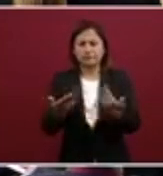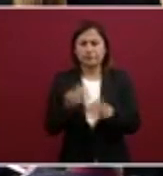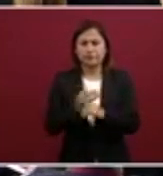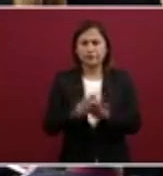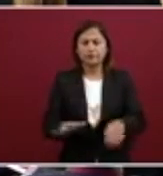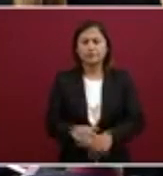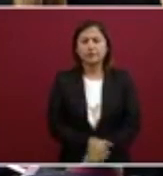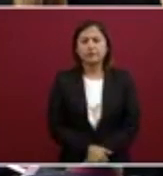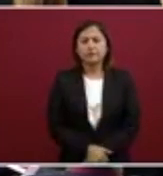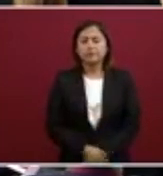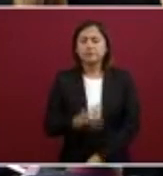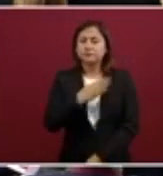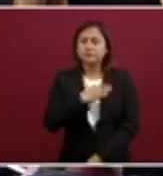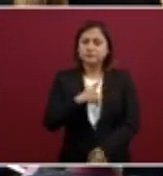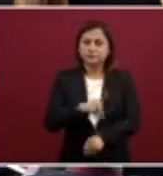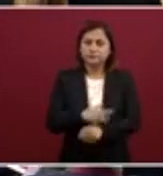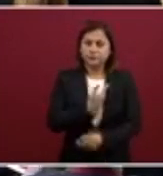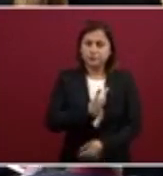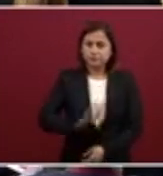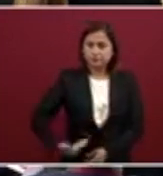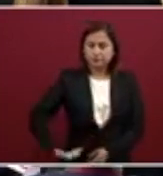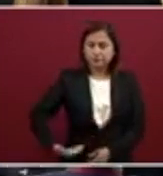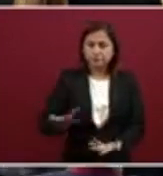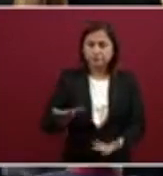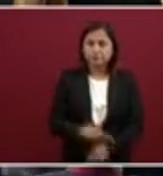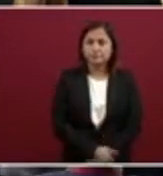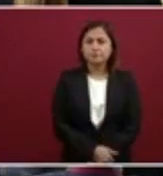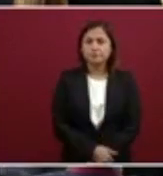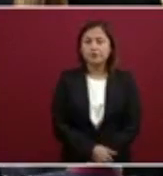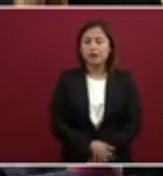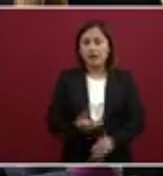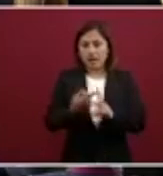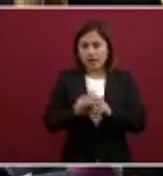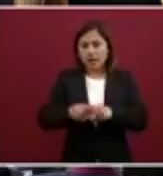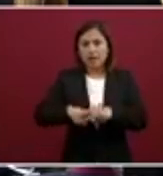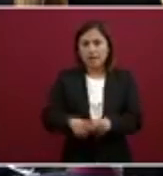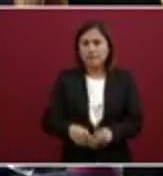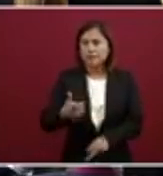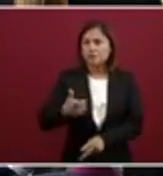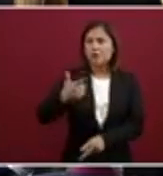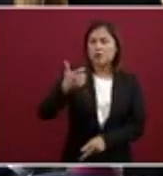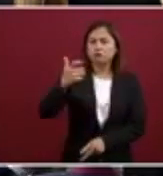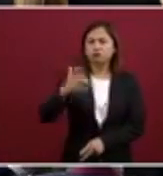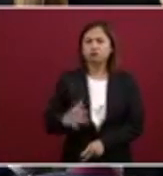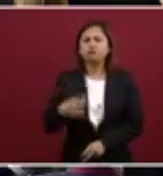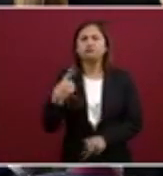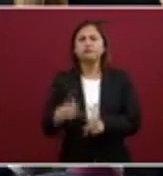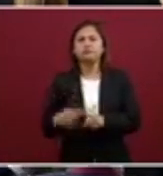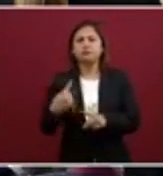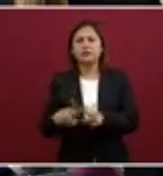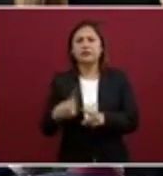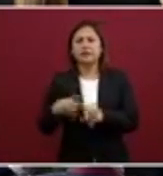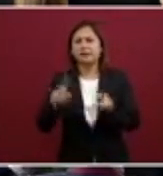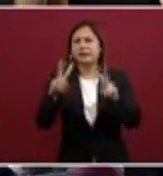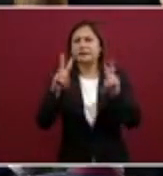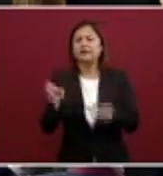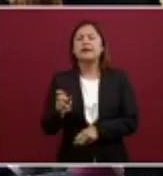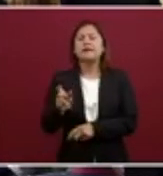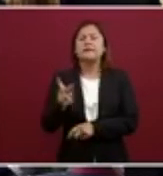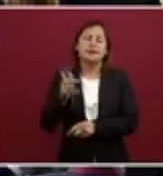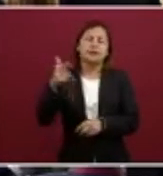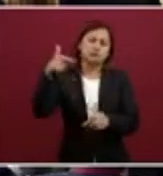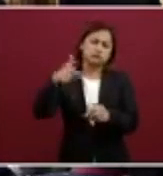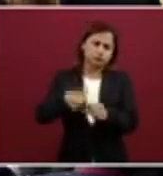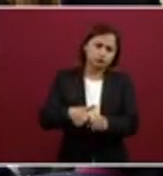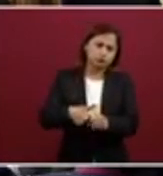Buenos días, señor presidente. Empezamos con el quién es quién en los precios de la gasolina. Primeramente, lo que